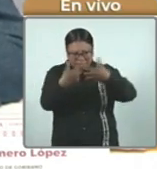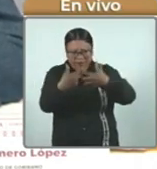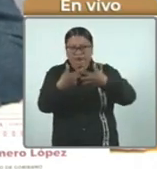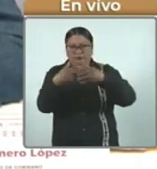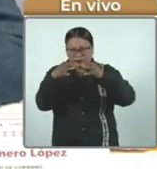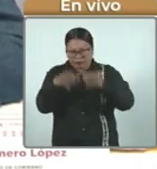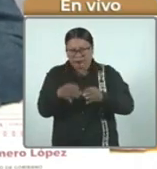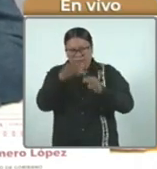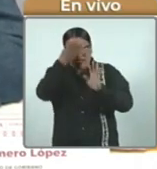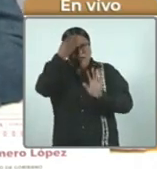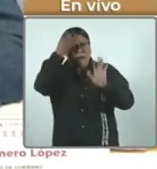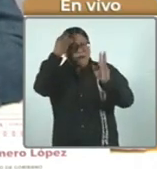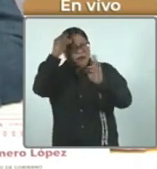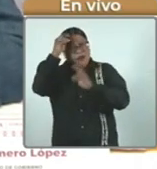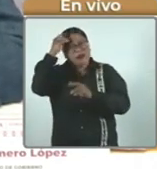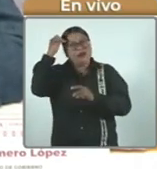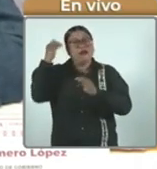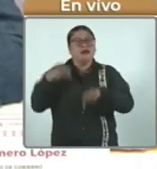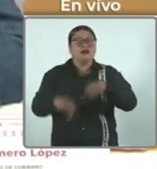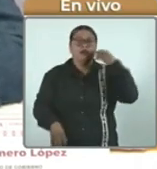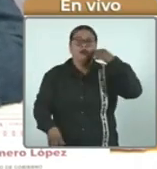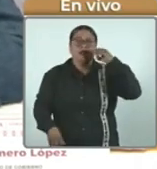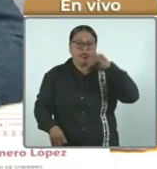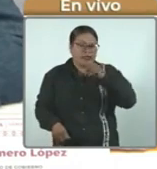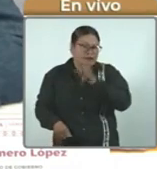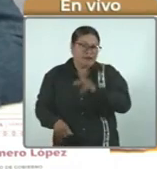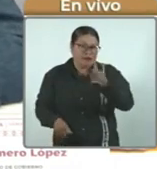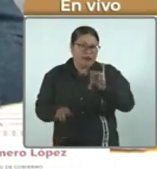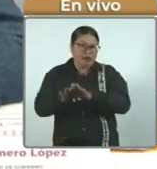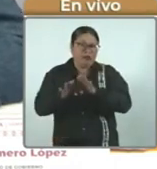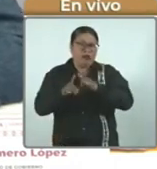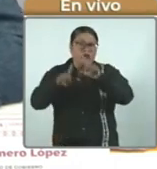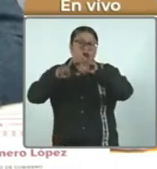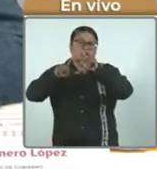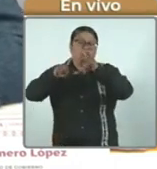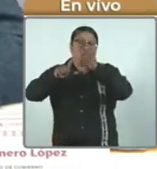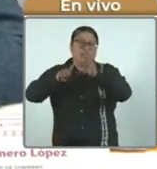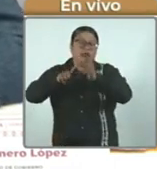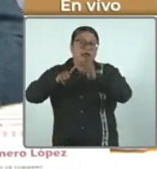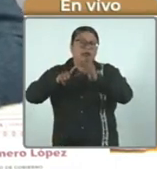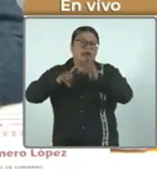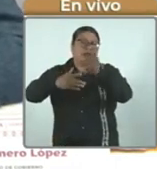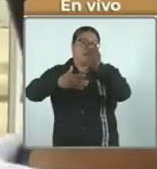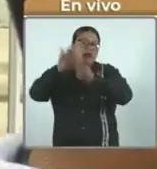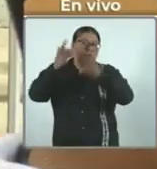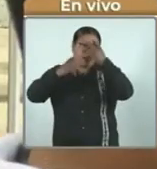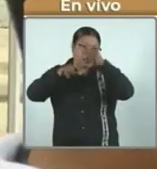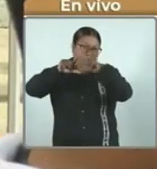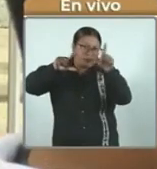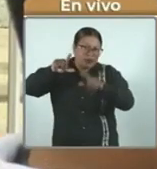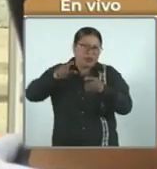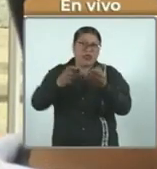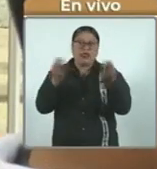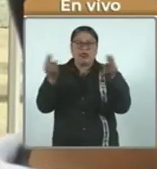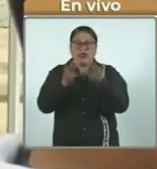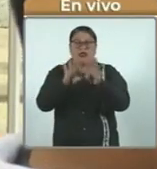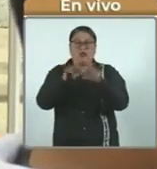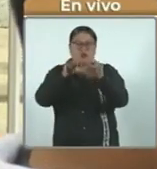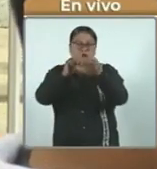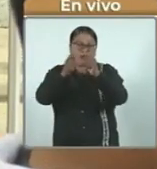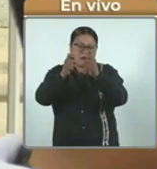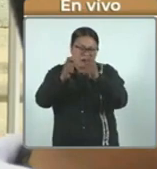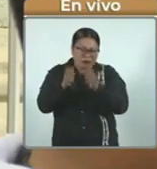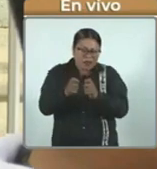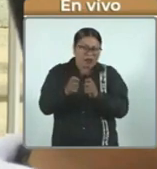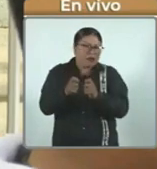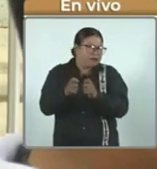el programa que tenemos en Oaxaca al programa nacional. Solo son algunos ajustes los que tenemos que hacer, sobre